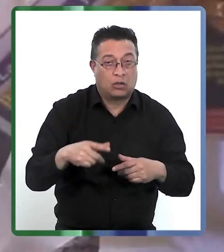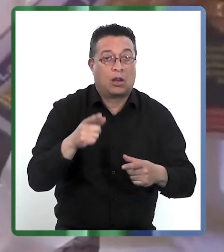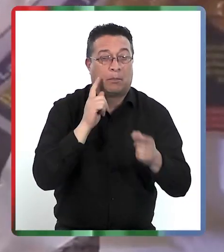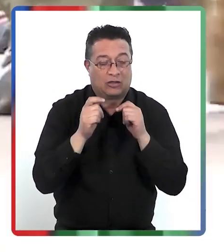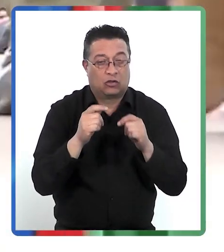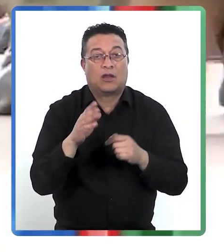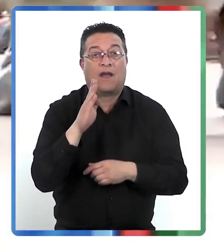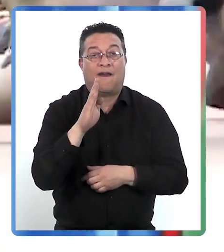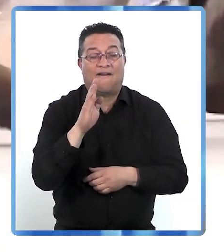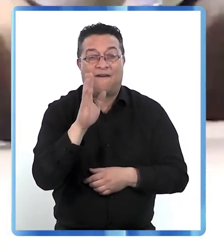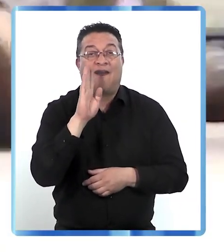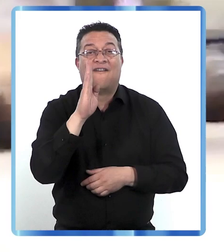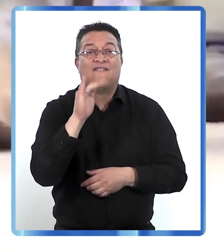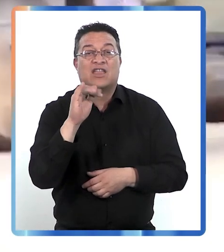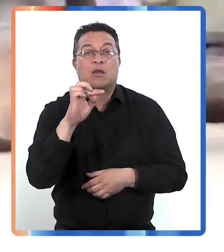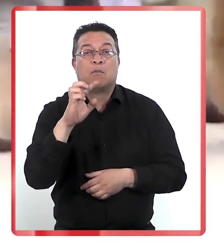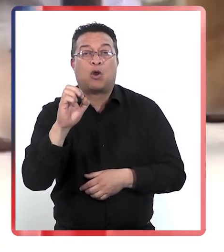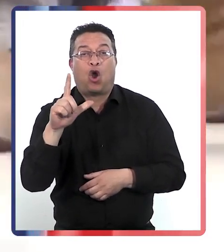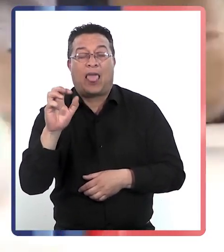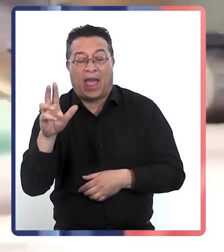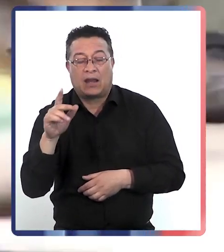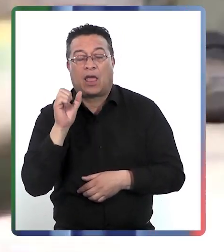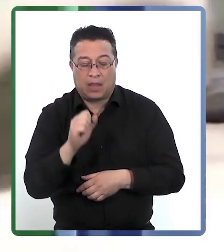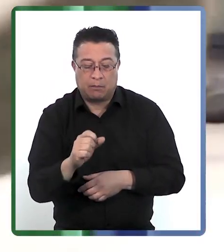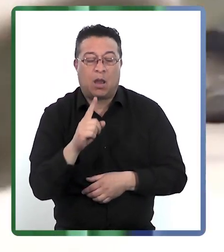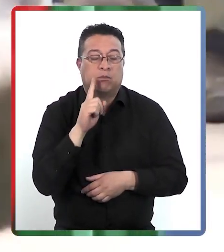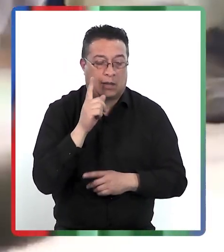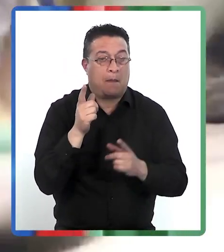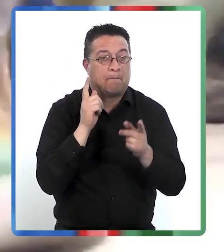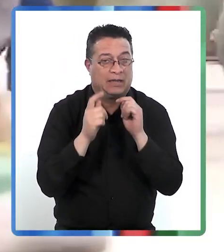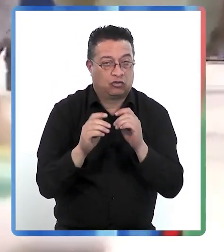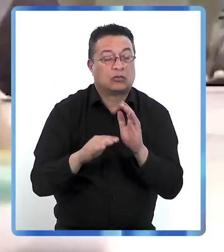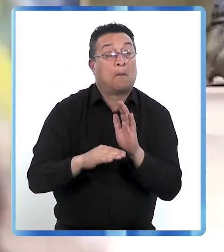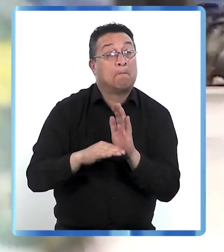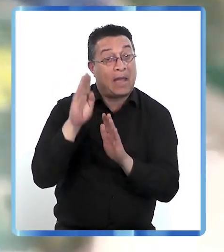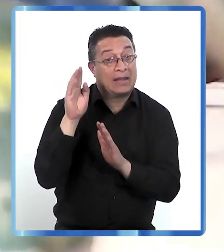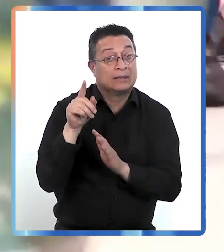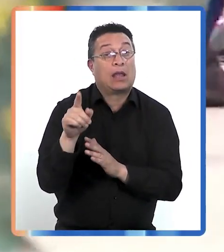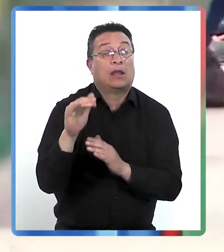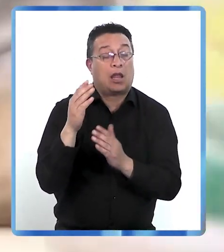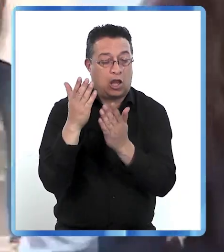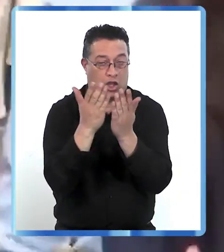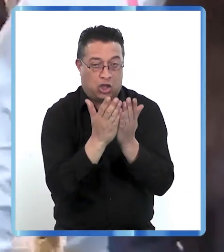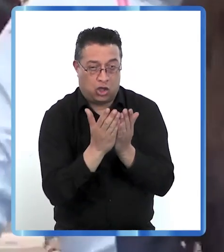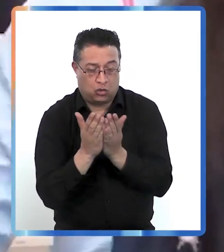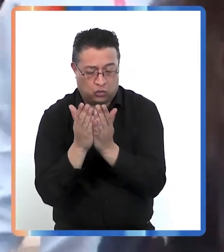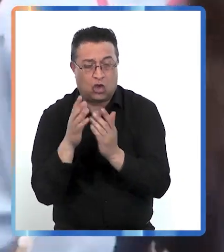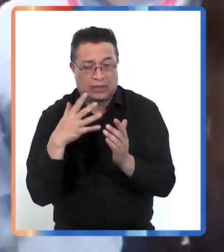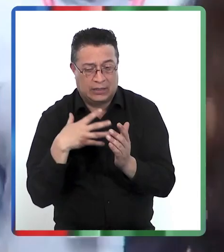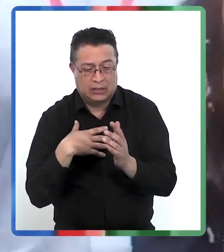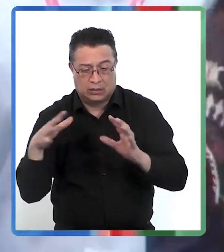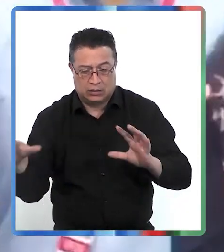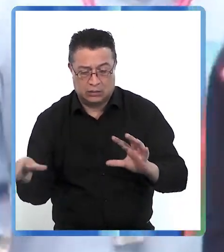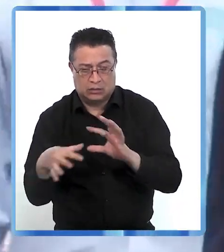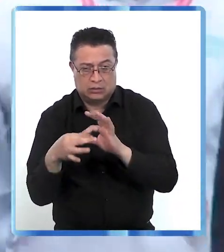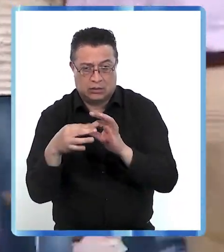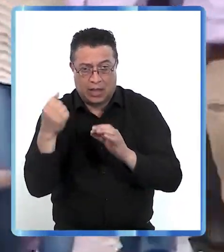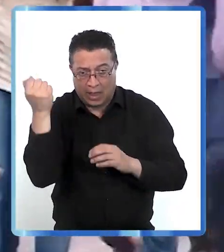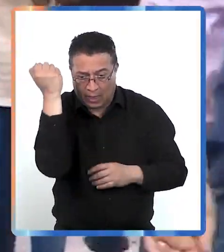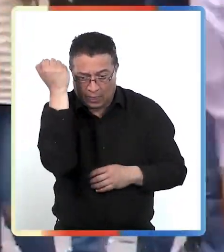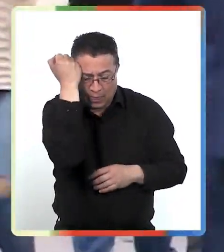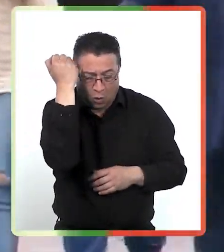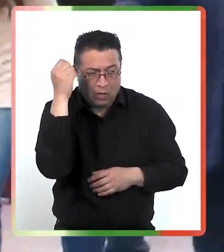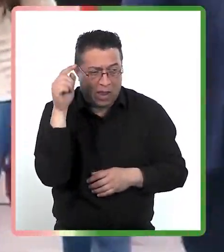aumenta el riesgo, tener cuadros bipolares o esquizofrenia aumenta el riesgo. Y hay unos estudios que han tratado de unir los